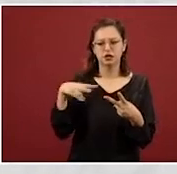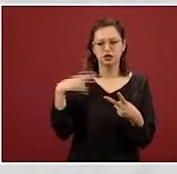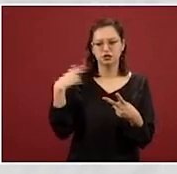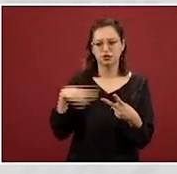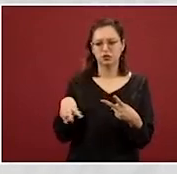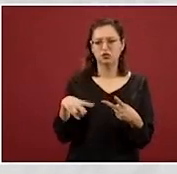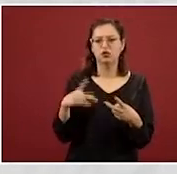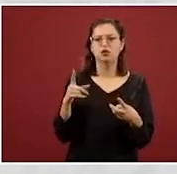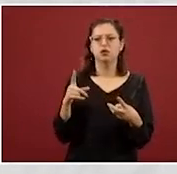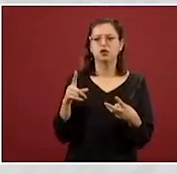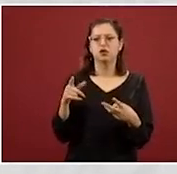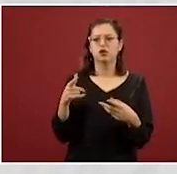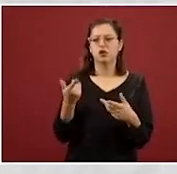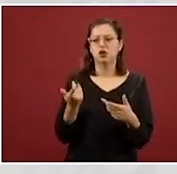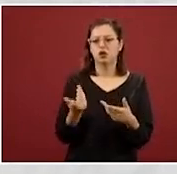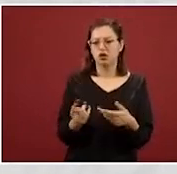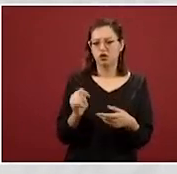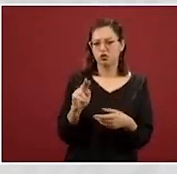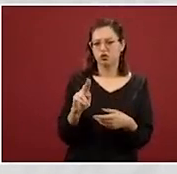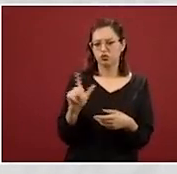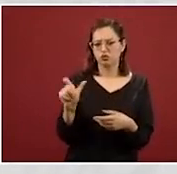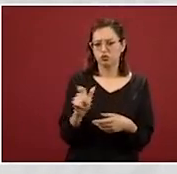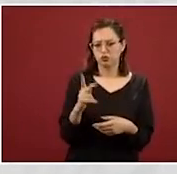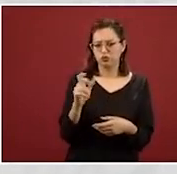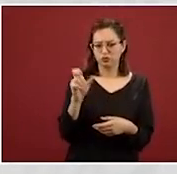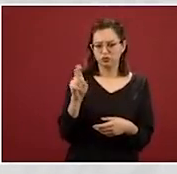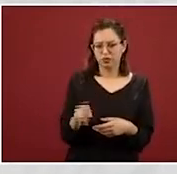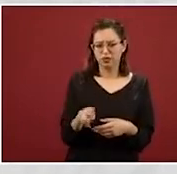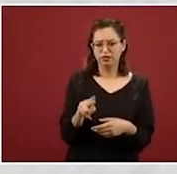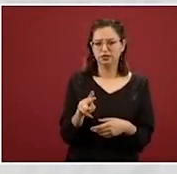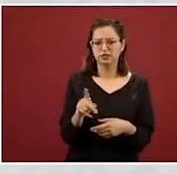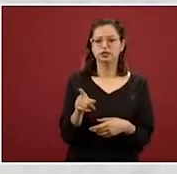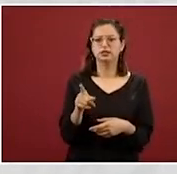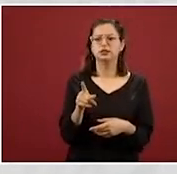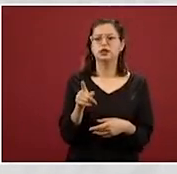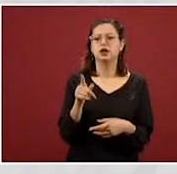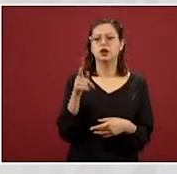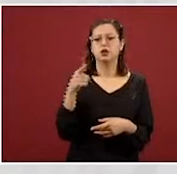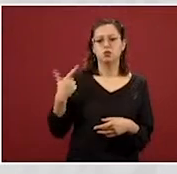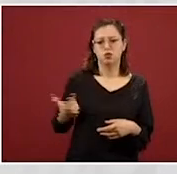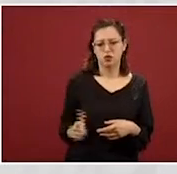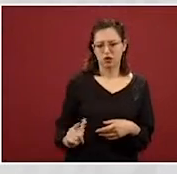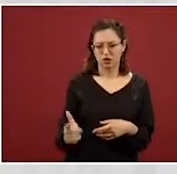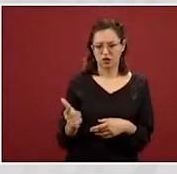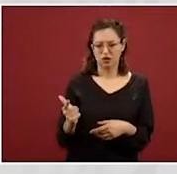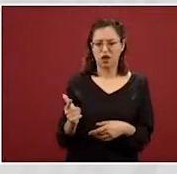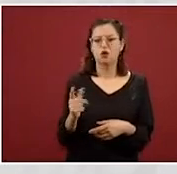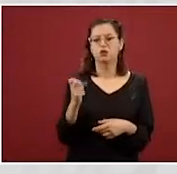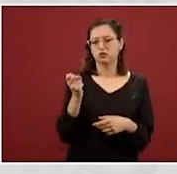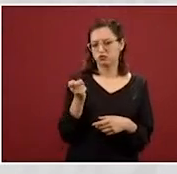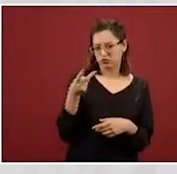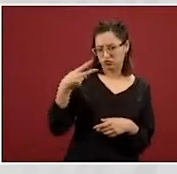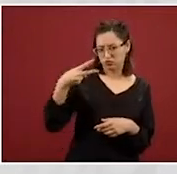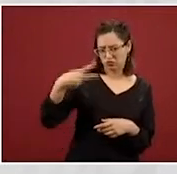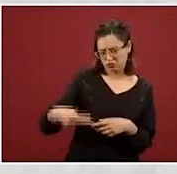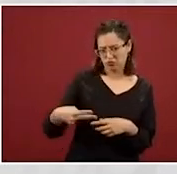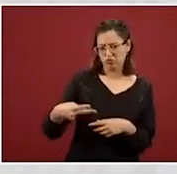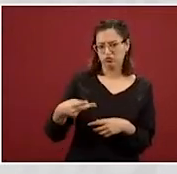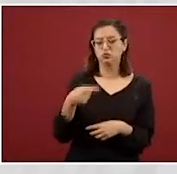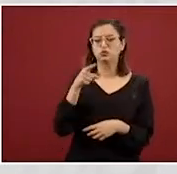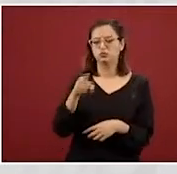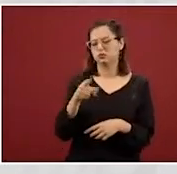carretera Pachuca-Tuxpan, Servicios Hermanos Aldama en mis paisanos de León, Guanajuato, Boulevard Mariano Escobedo,